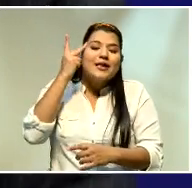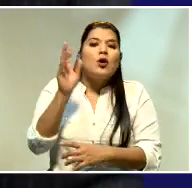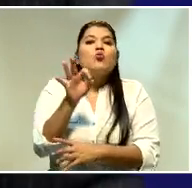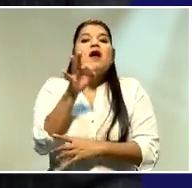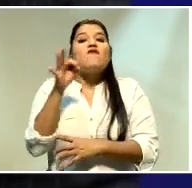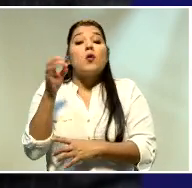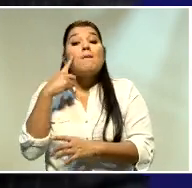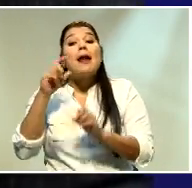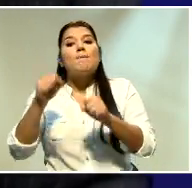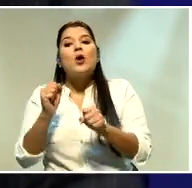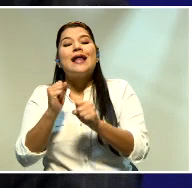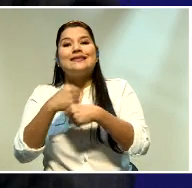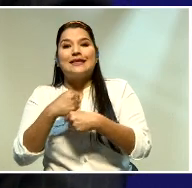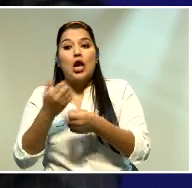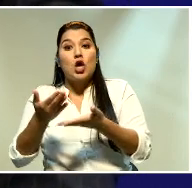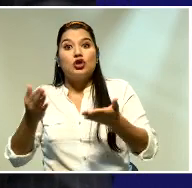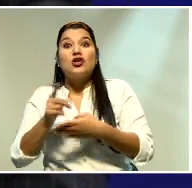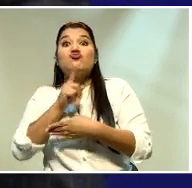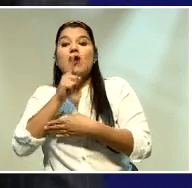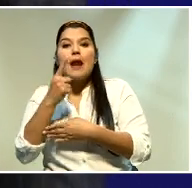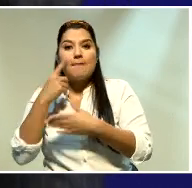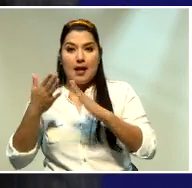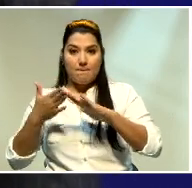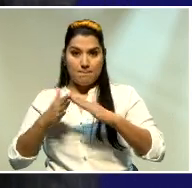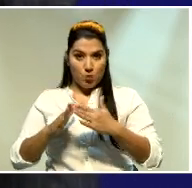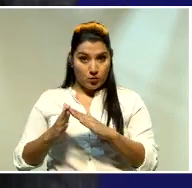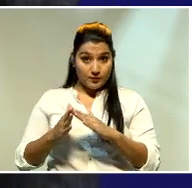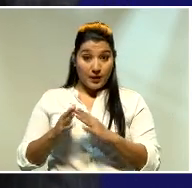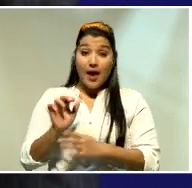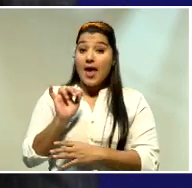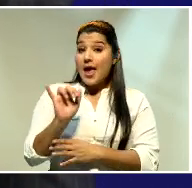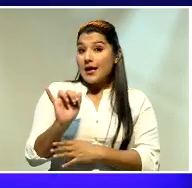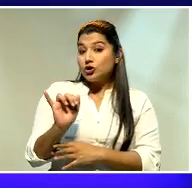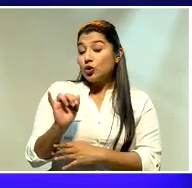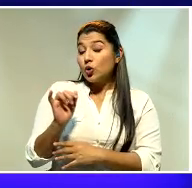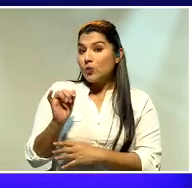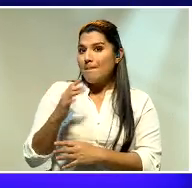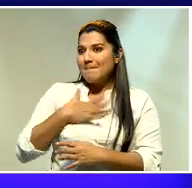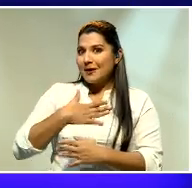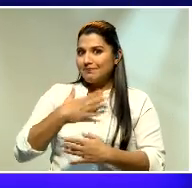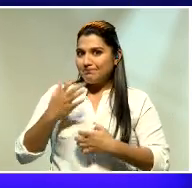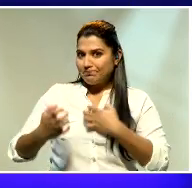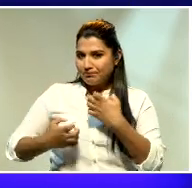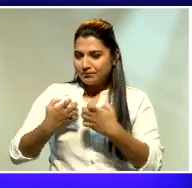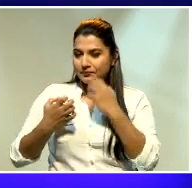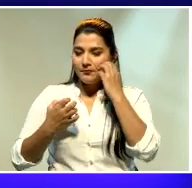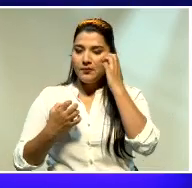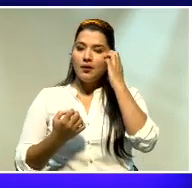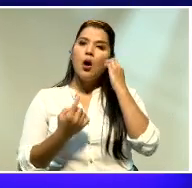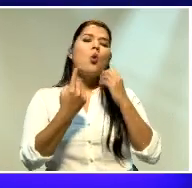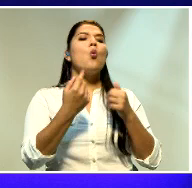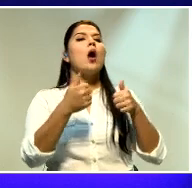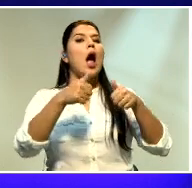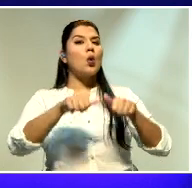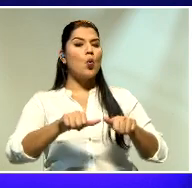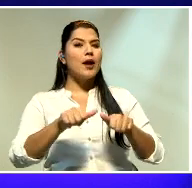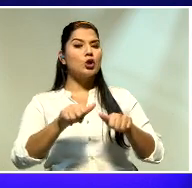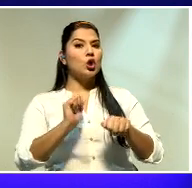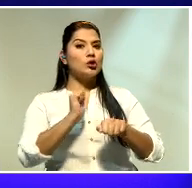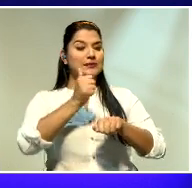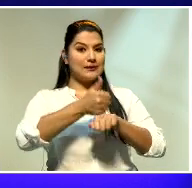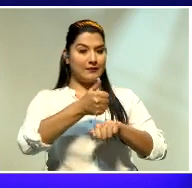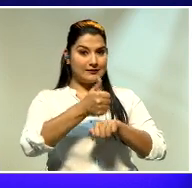cosas reales y materiales para la gente. Eso es lo que me impulsa. Hay un pacto que se establece